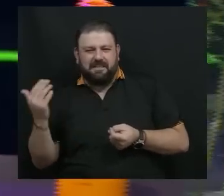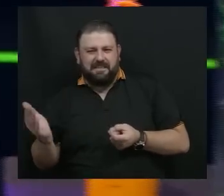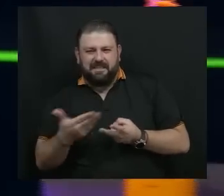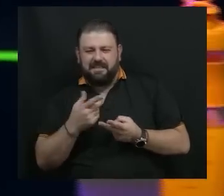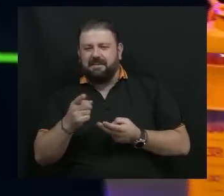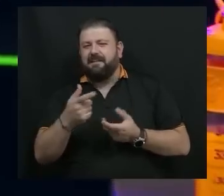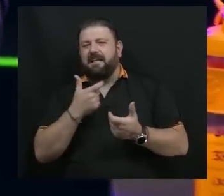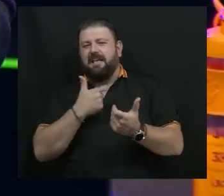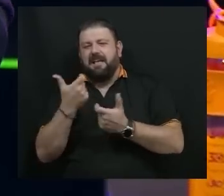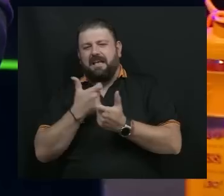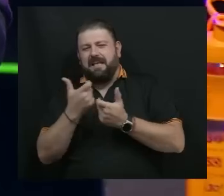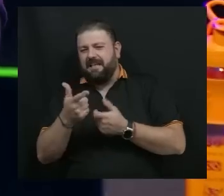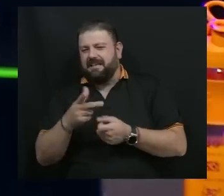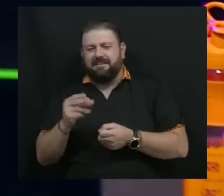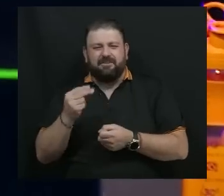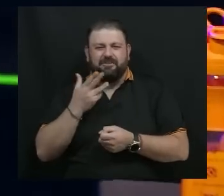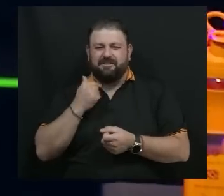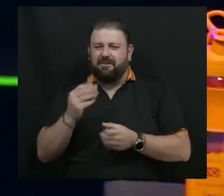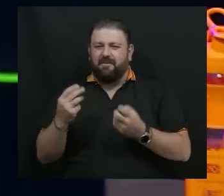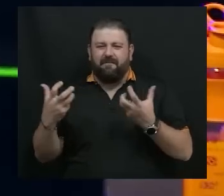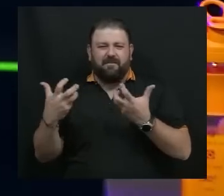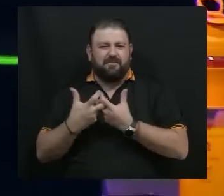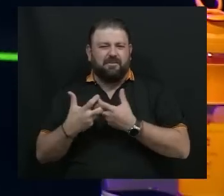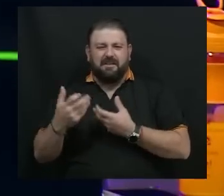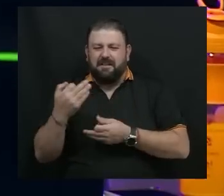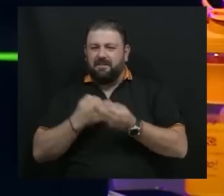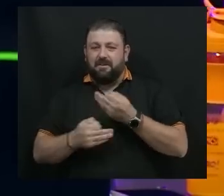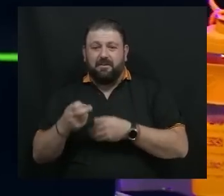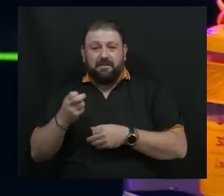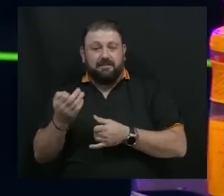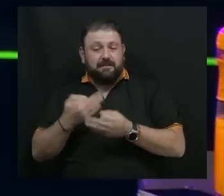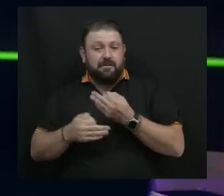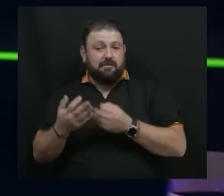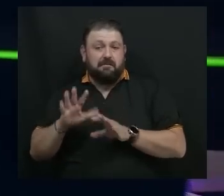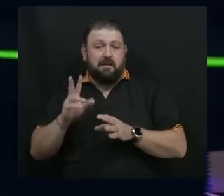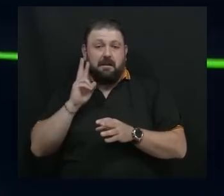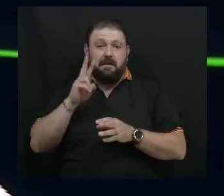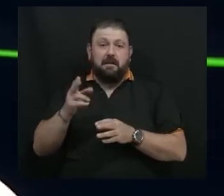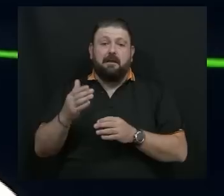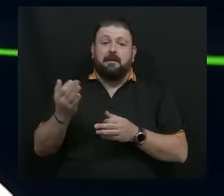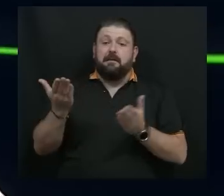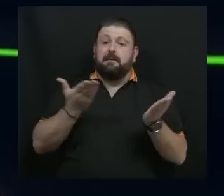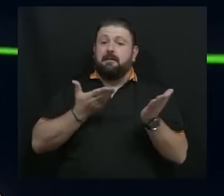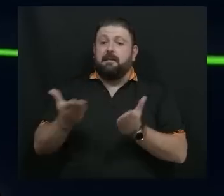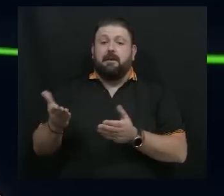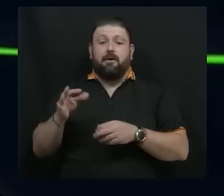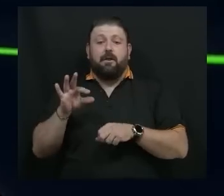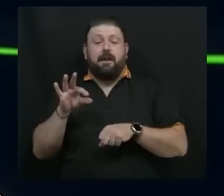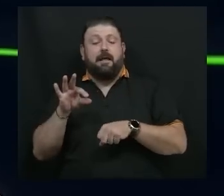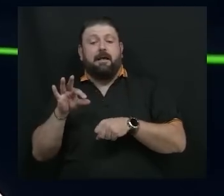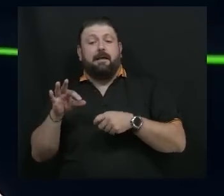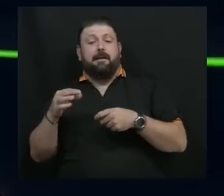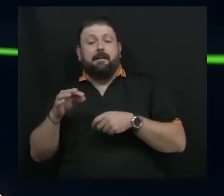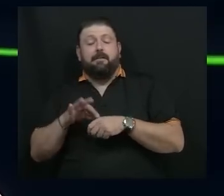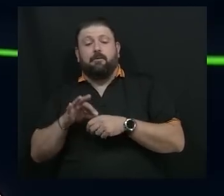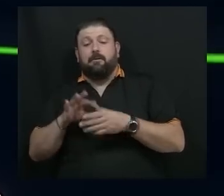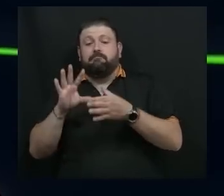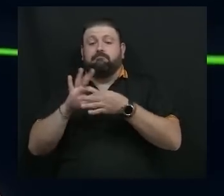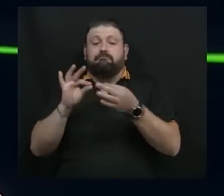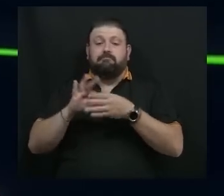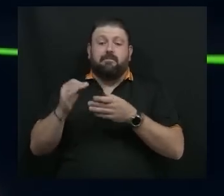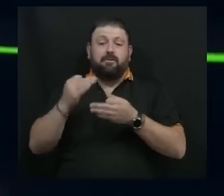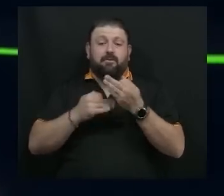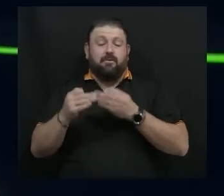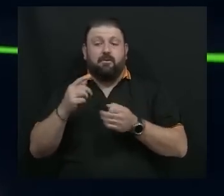a burlar, te van a criticar, vas a llegar a la reunión familiar y ahí llegó el millonario. Ahí llegó el doctor Chapatín, me decían. En